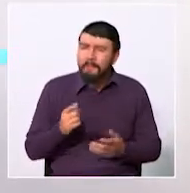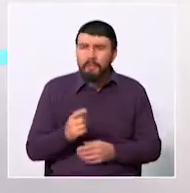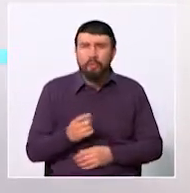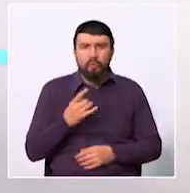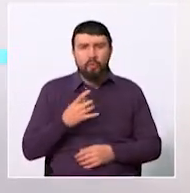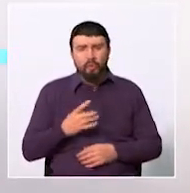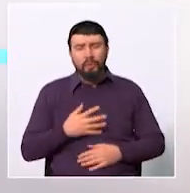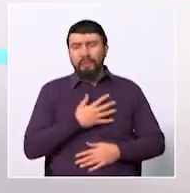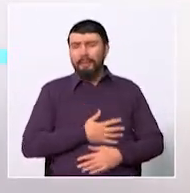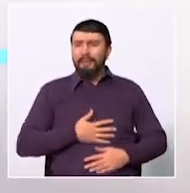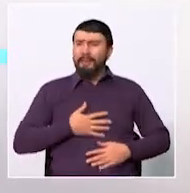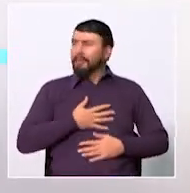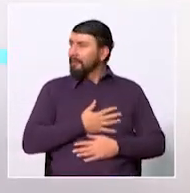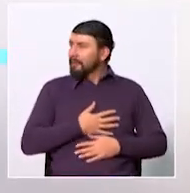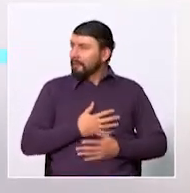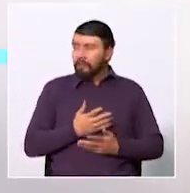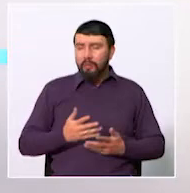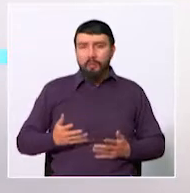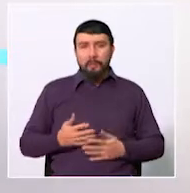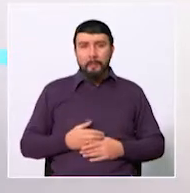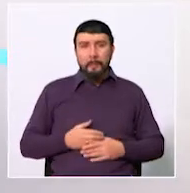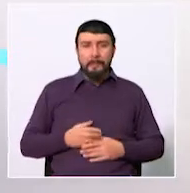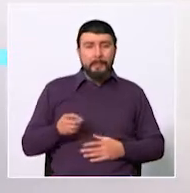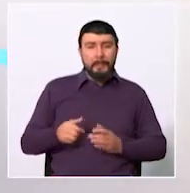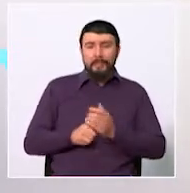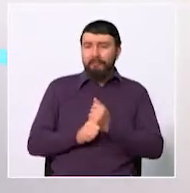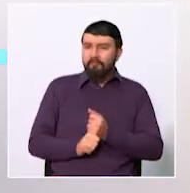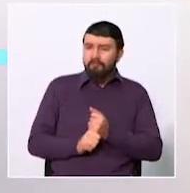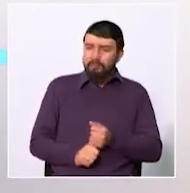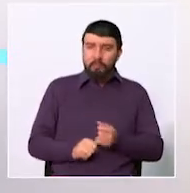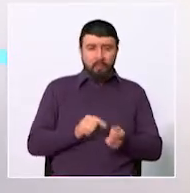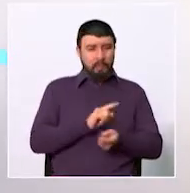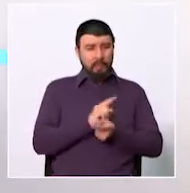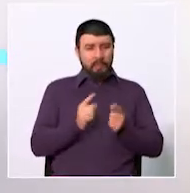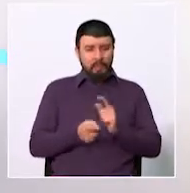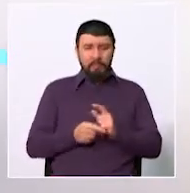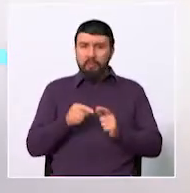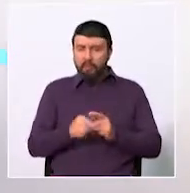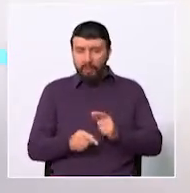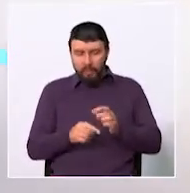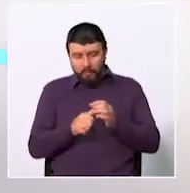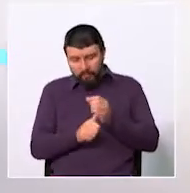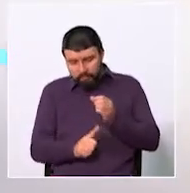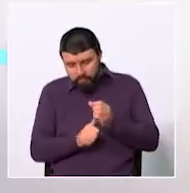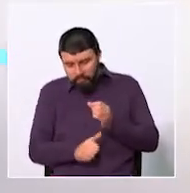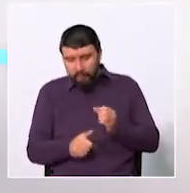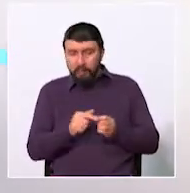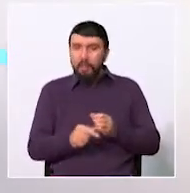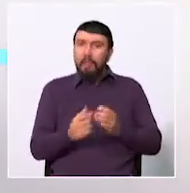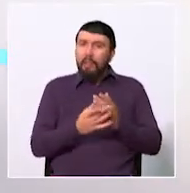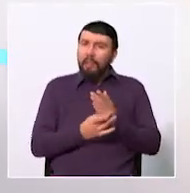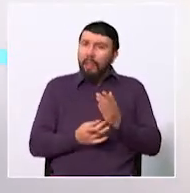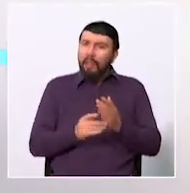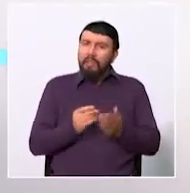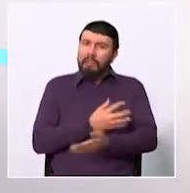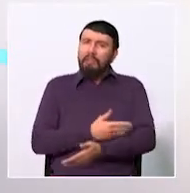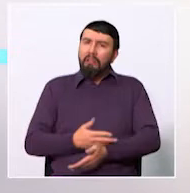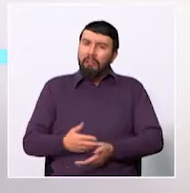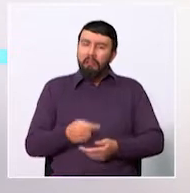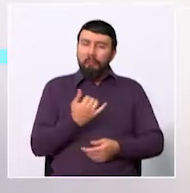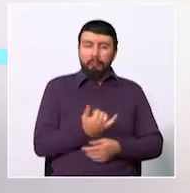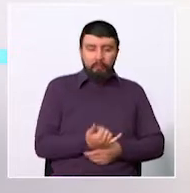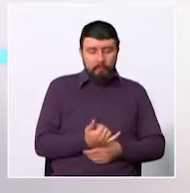de malestar de estreñimiento de cambio en la forma la materia fecal de sangre y tos de todas esas patologías